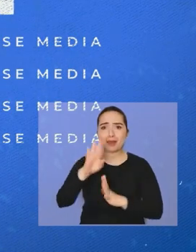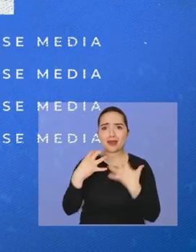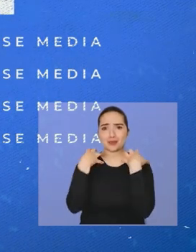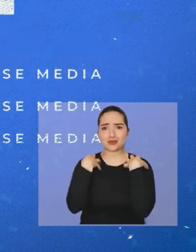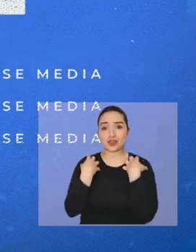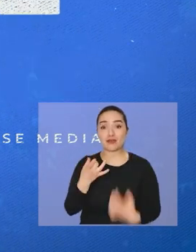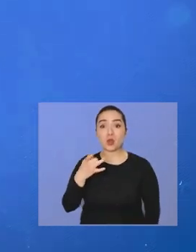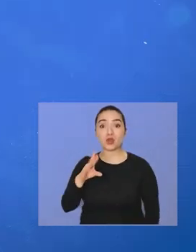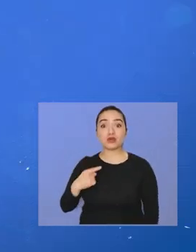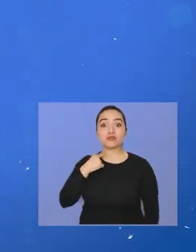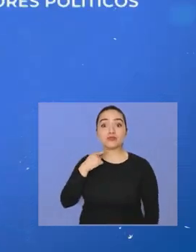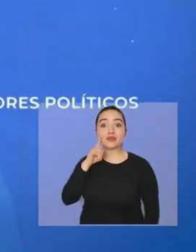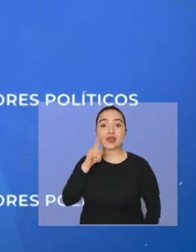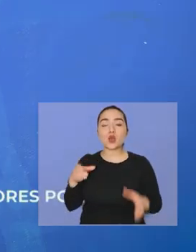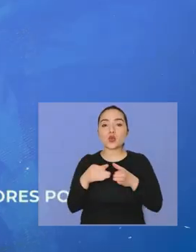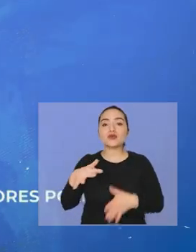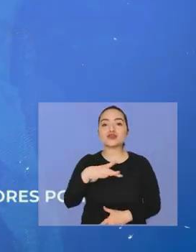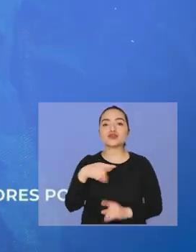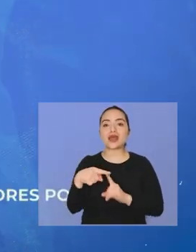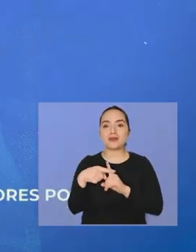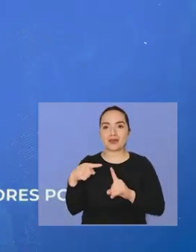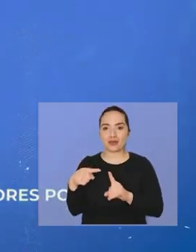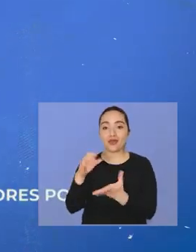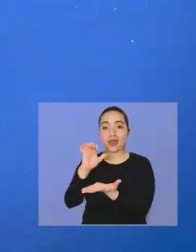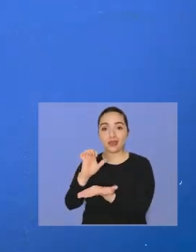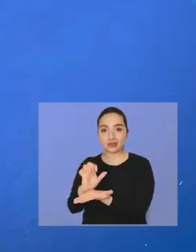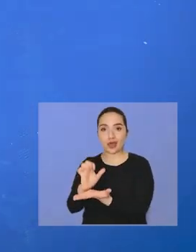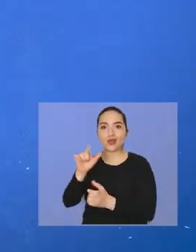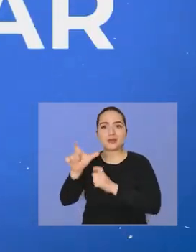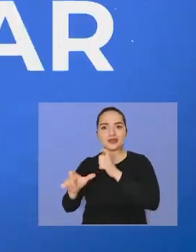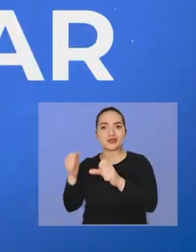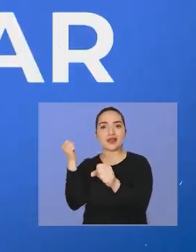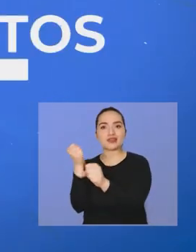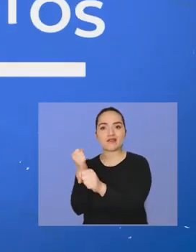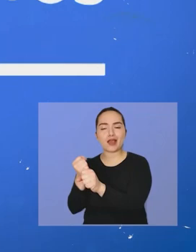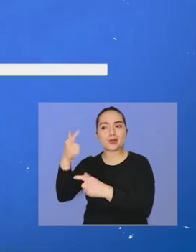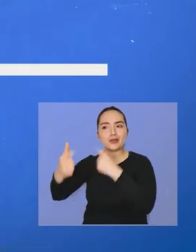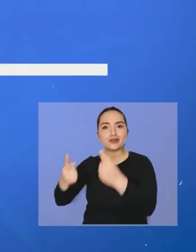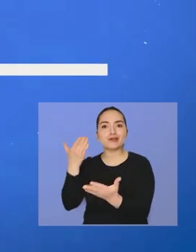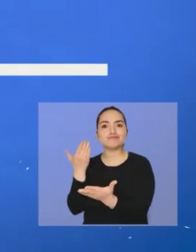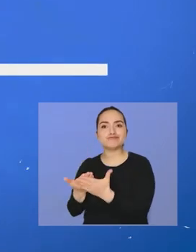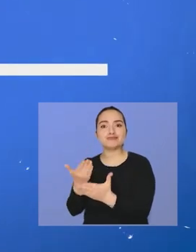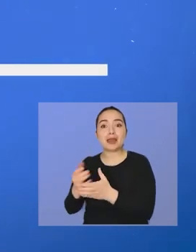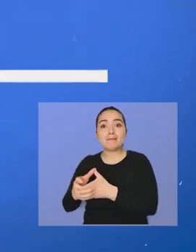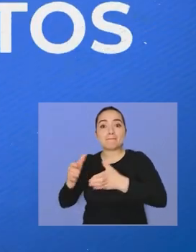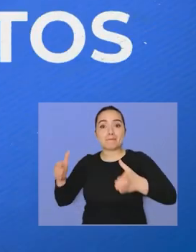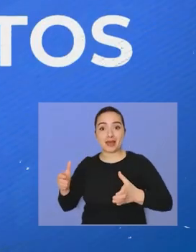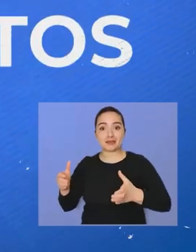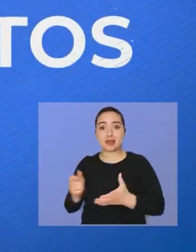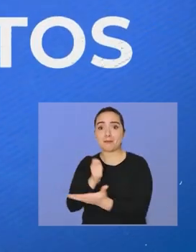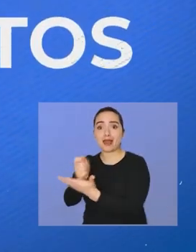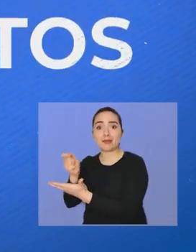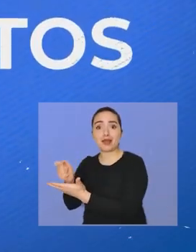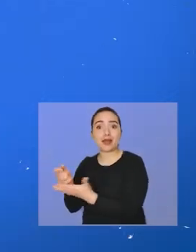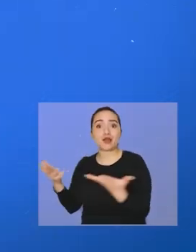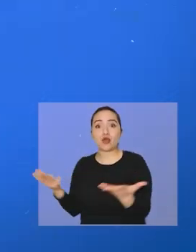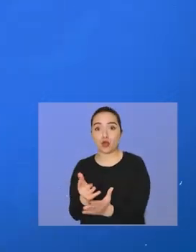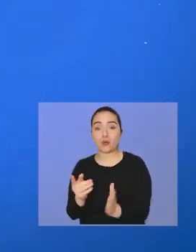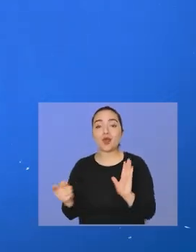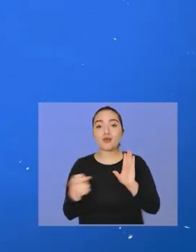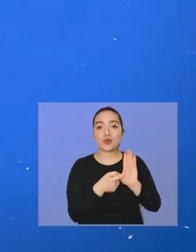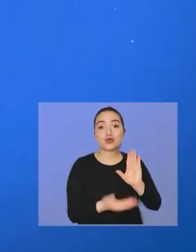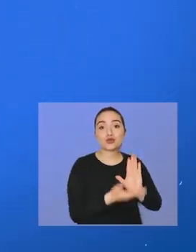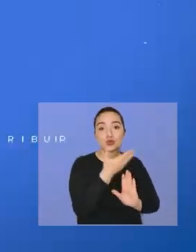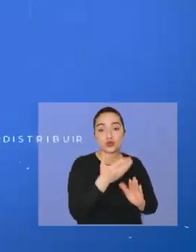a mi clase media, ya que aumentarán los operadores políticos en el Estado y para pagar esos costos tendremos que aumentar los impuestos,